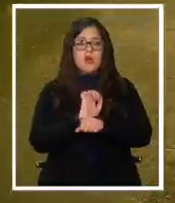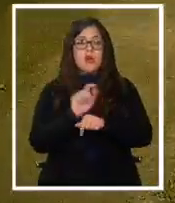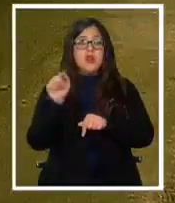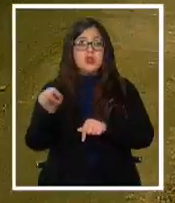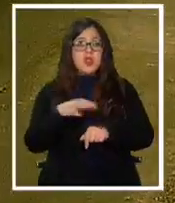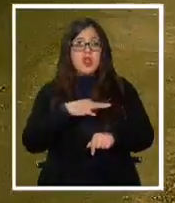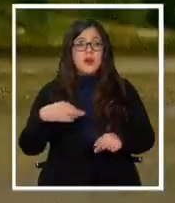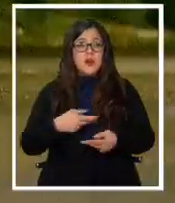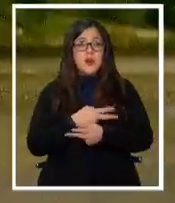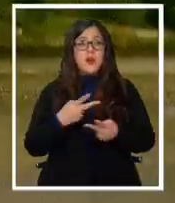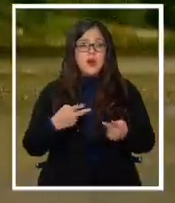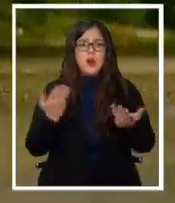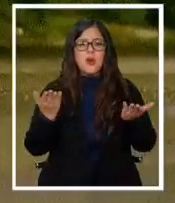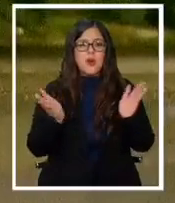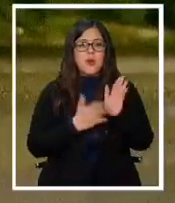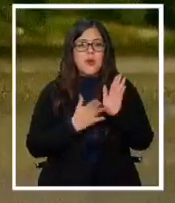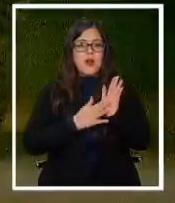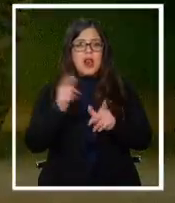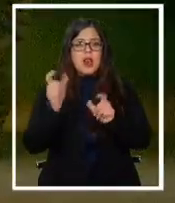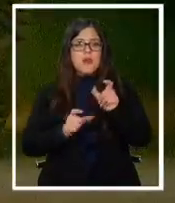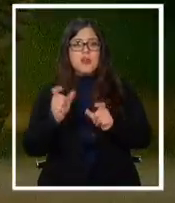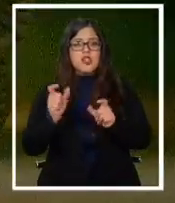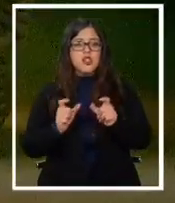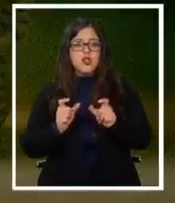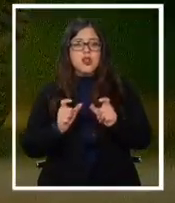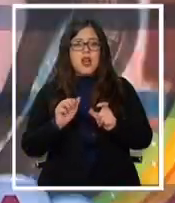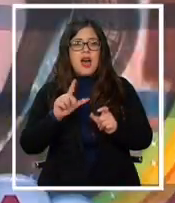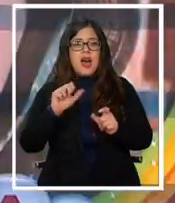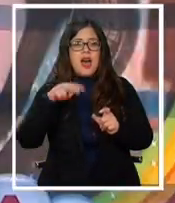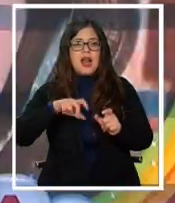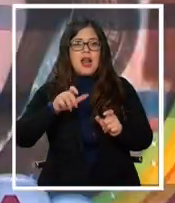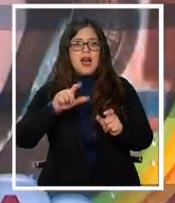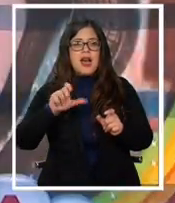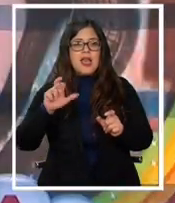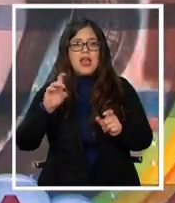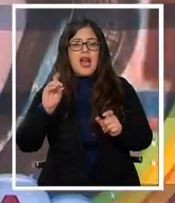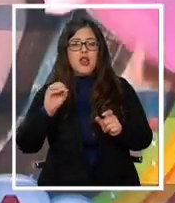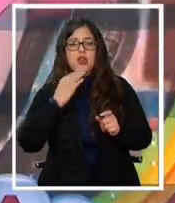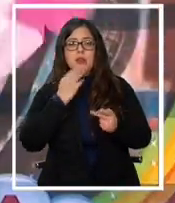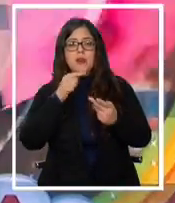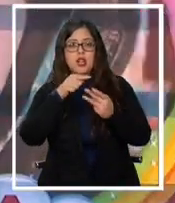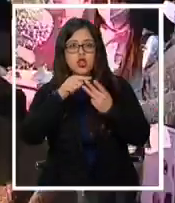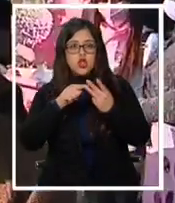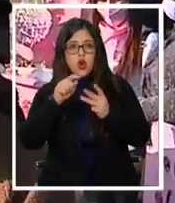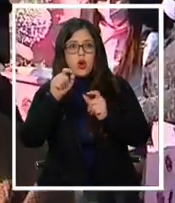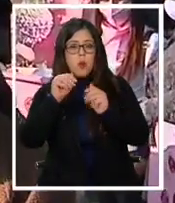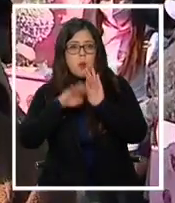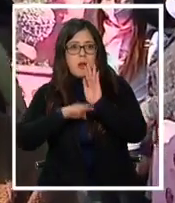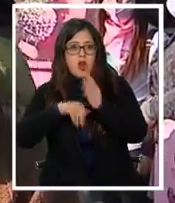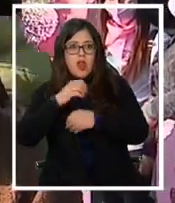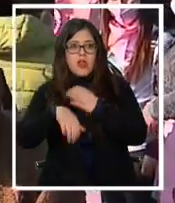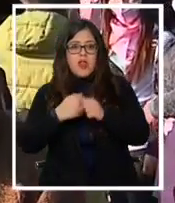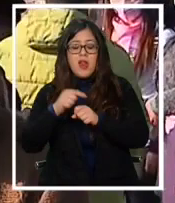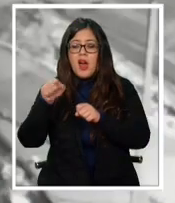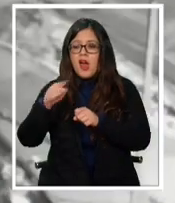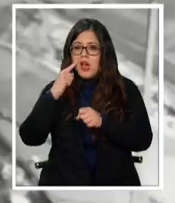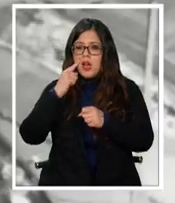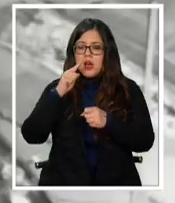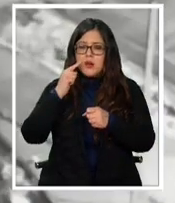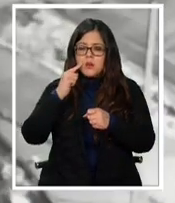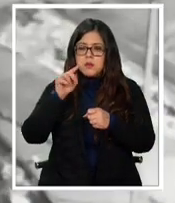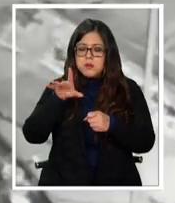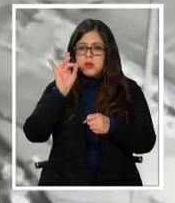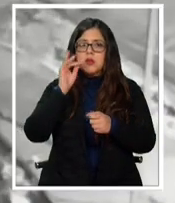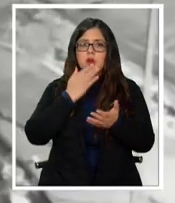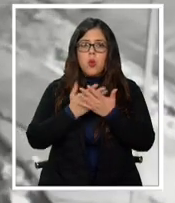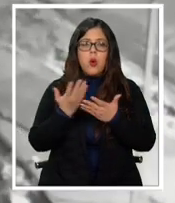Ministerio Público pudo probar que los que iban a bordo eran Alan Gallardo Vilches y otros dos menores de edad? En el reconocimiento, cuando este